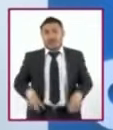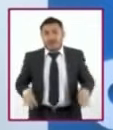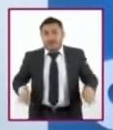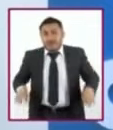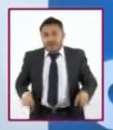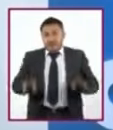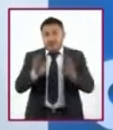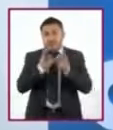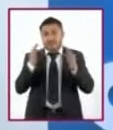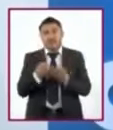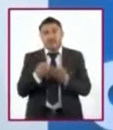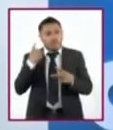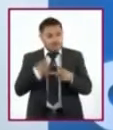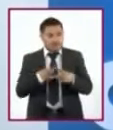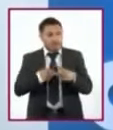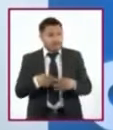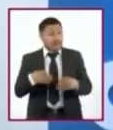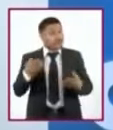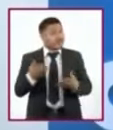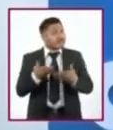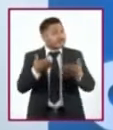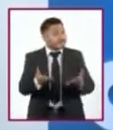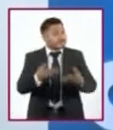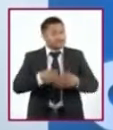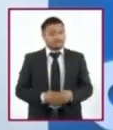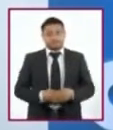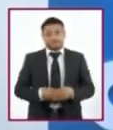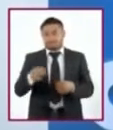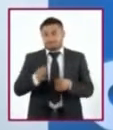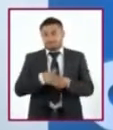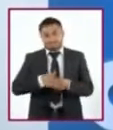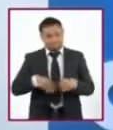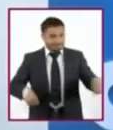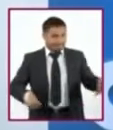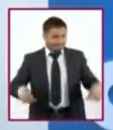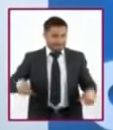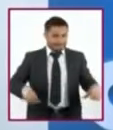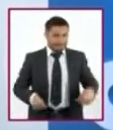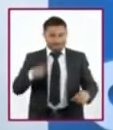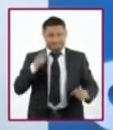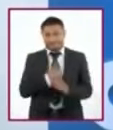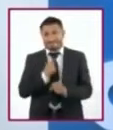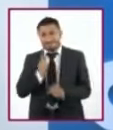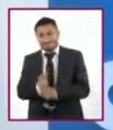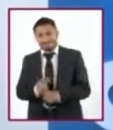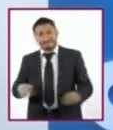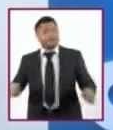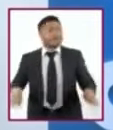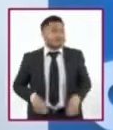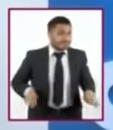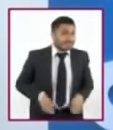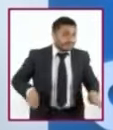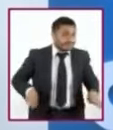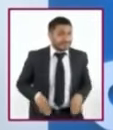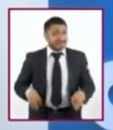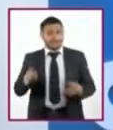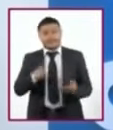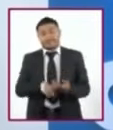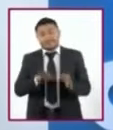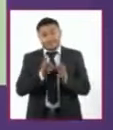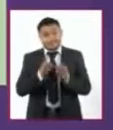las figuras simétricas. Acompáñenme con las siguientes actividades para descubrir las propiedades que conservan las